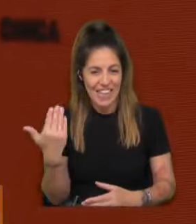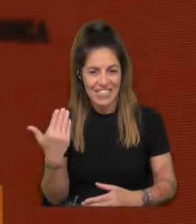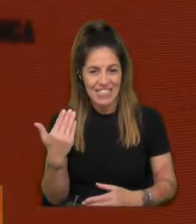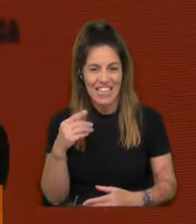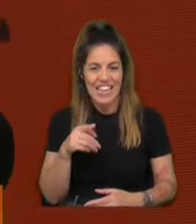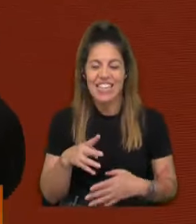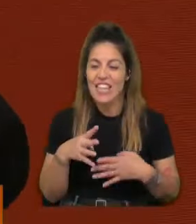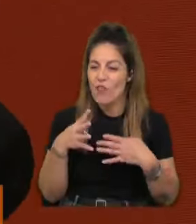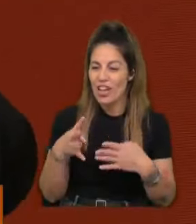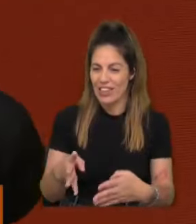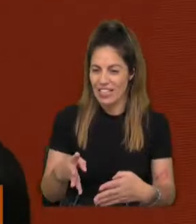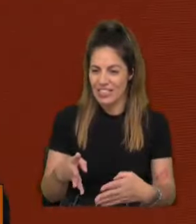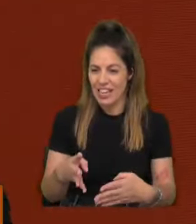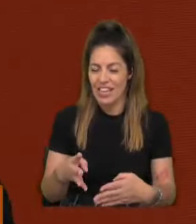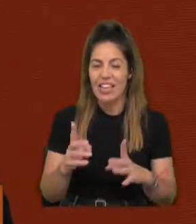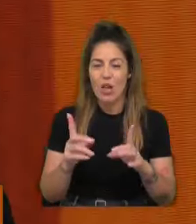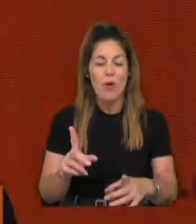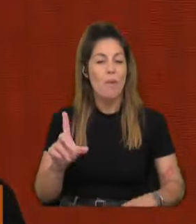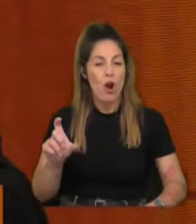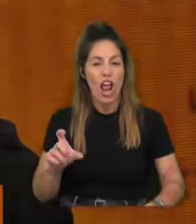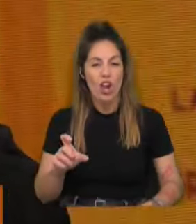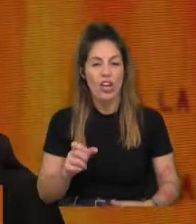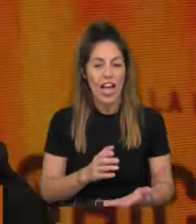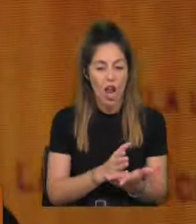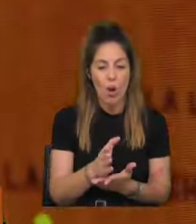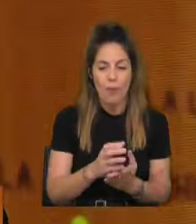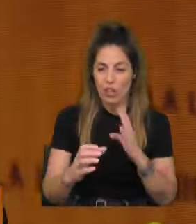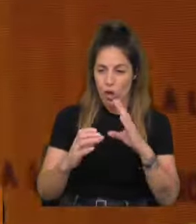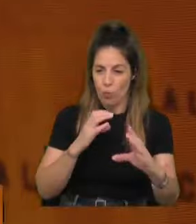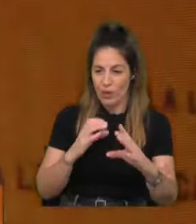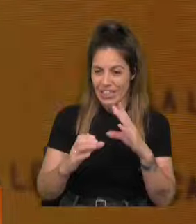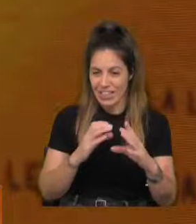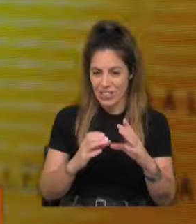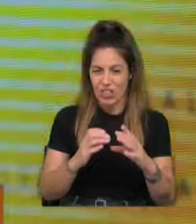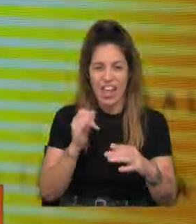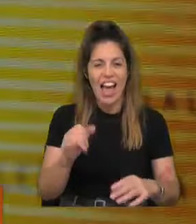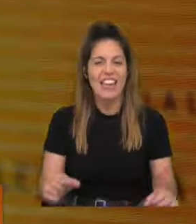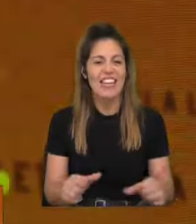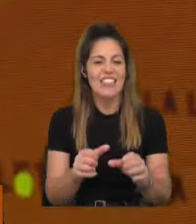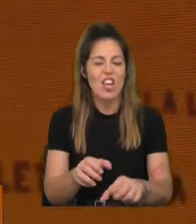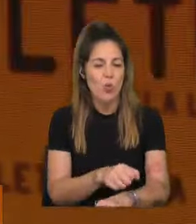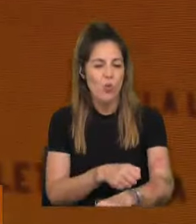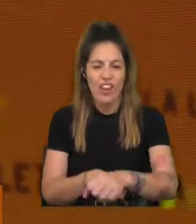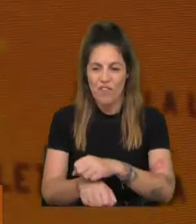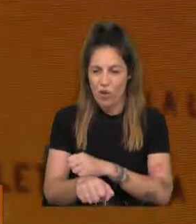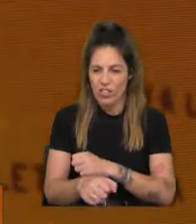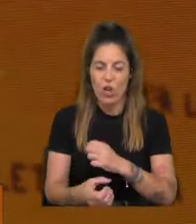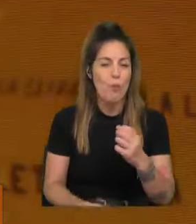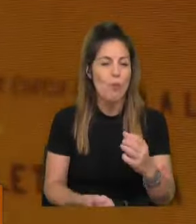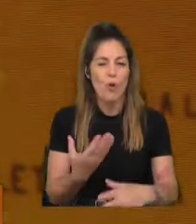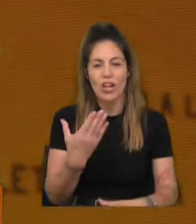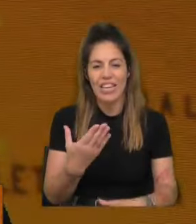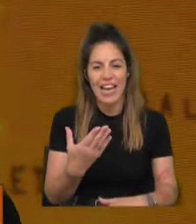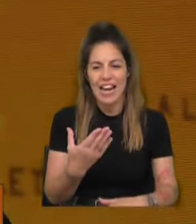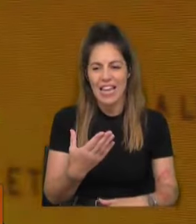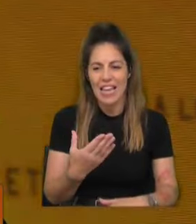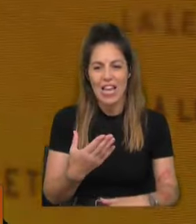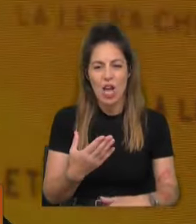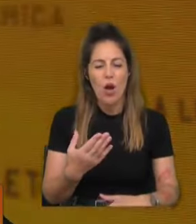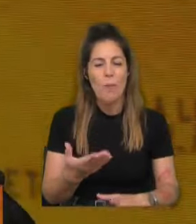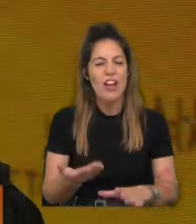batallas incluso por la lógica de los medios de comunicación y el poder establecido hay que hacer un gran esfuerzo por crear las los mayores